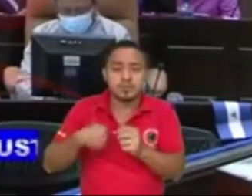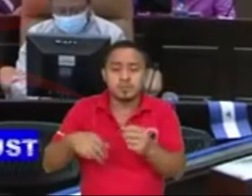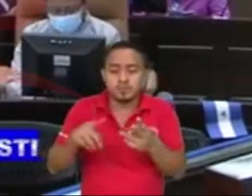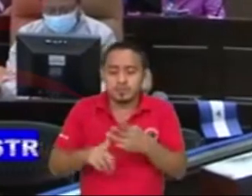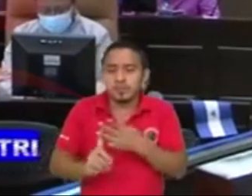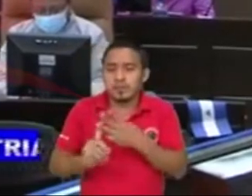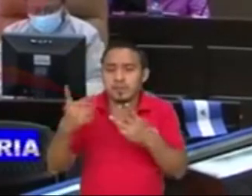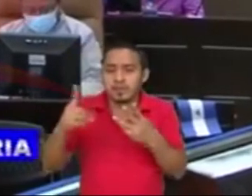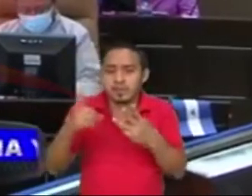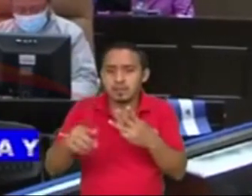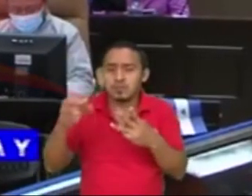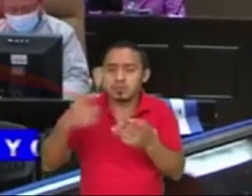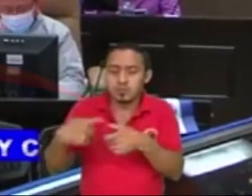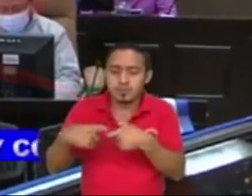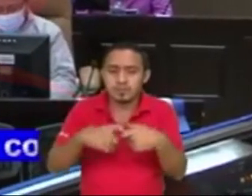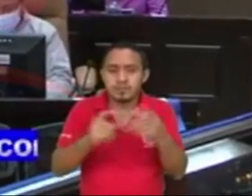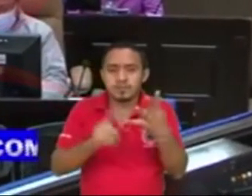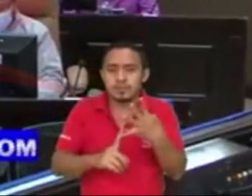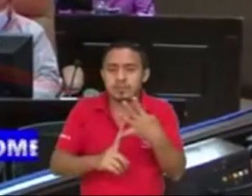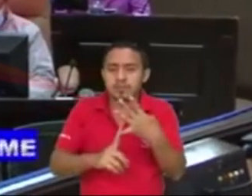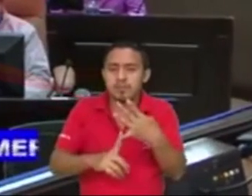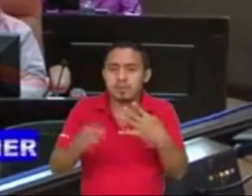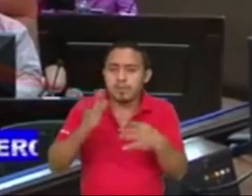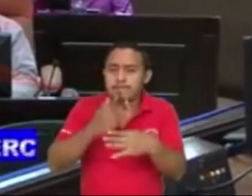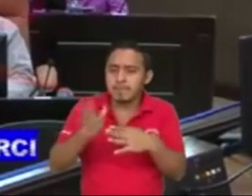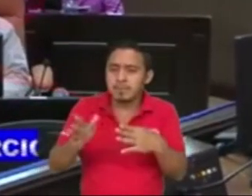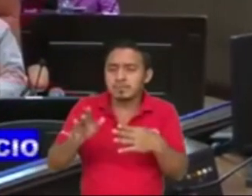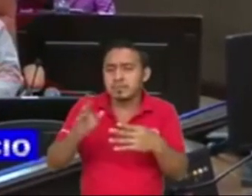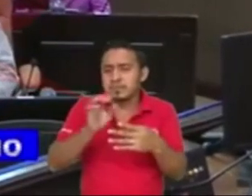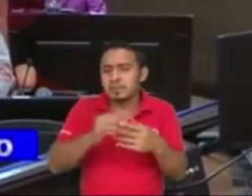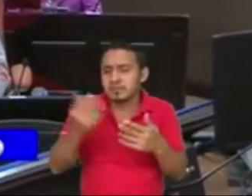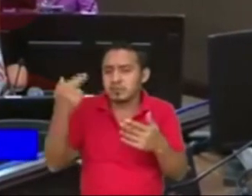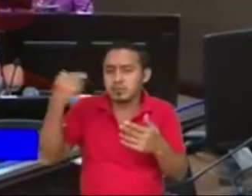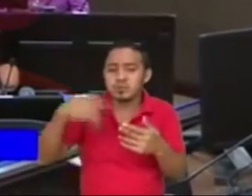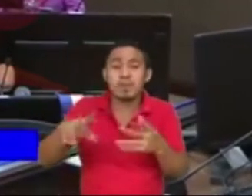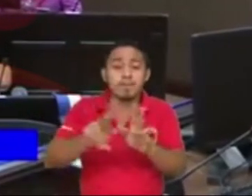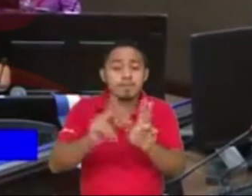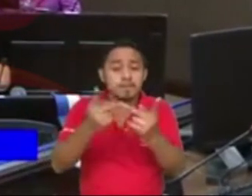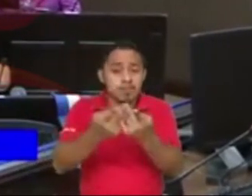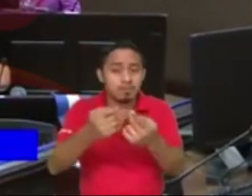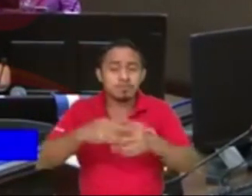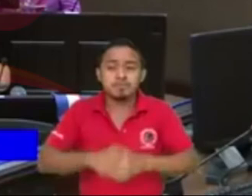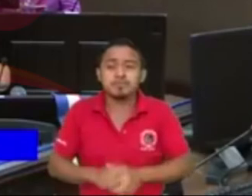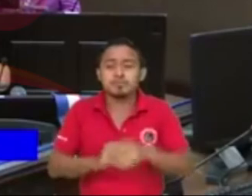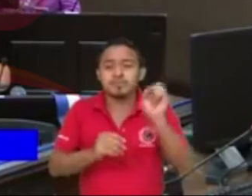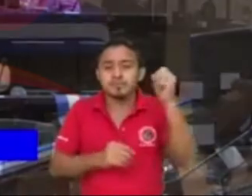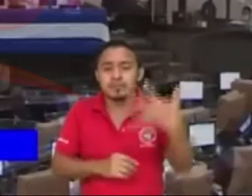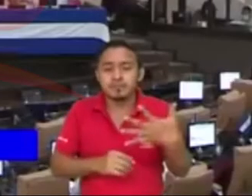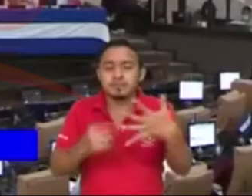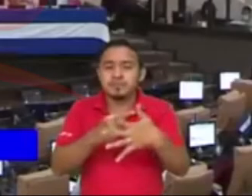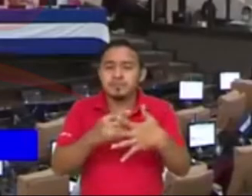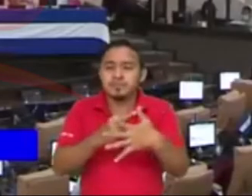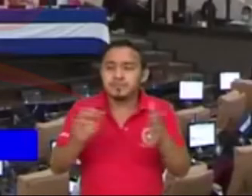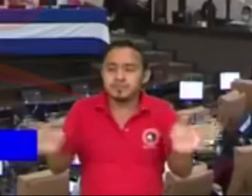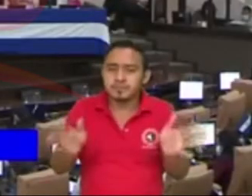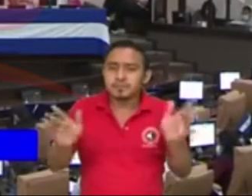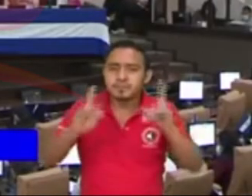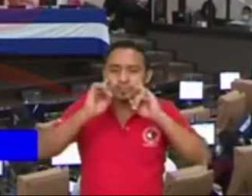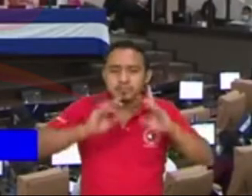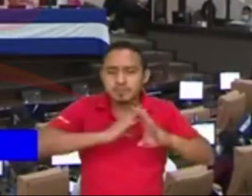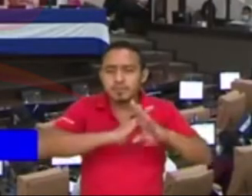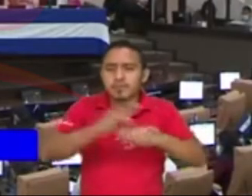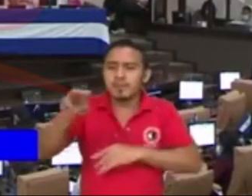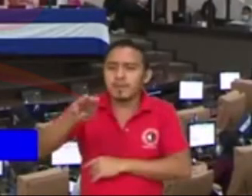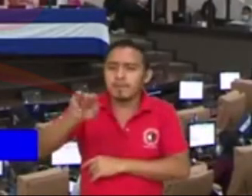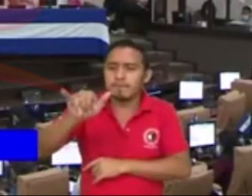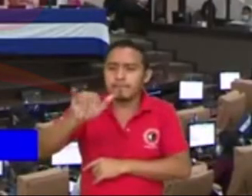Derecho cooperativo. 4. Apartado histórico del registro público mercantil. 5. Marco de promoción y protección de las